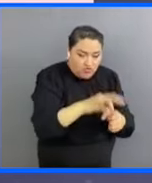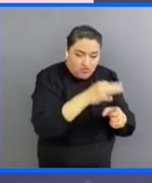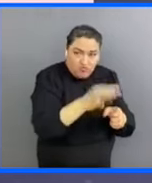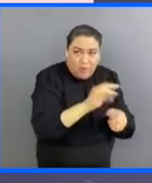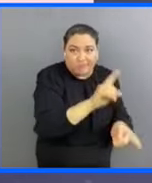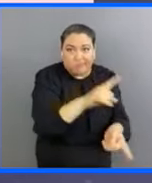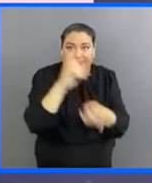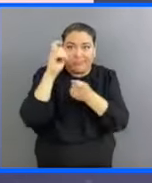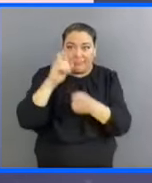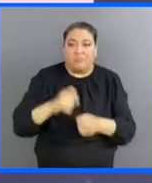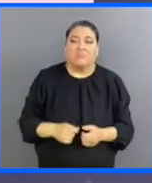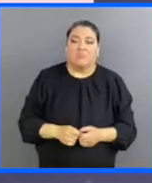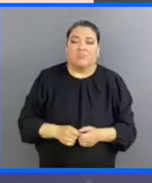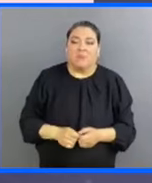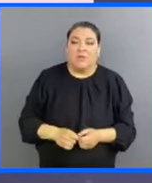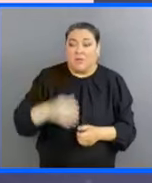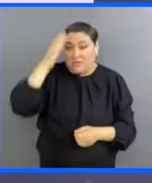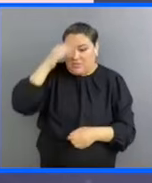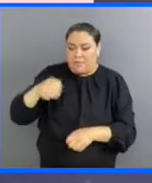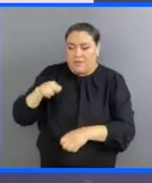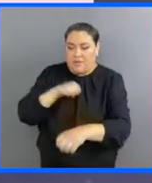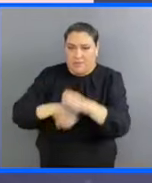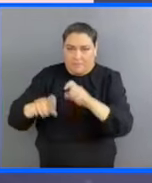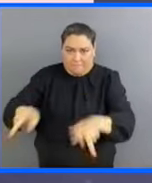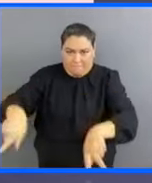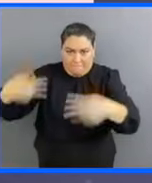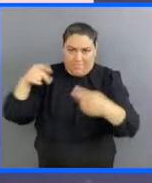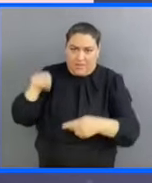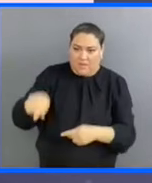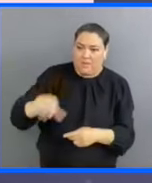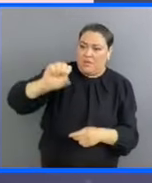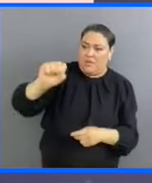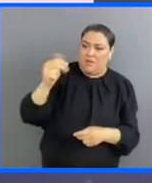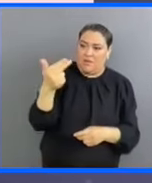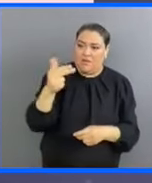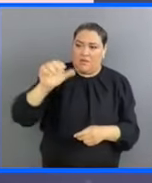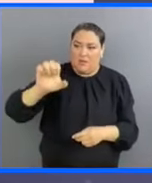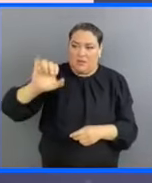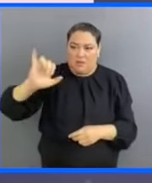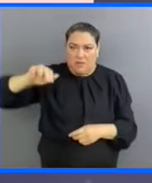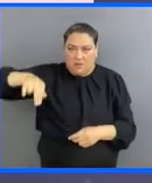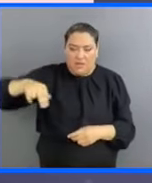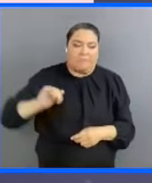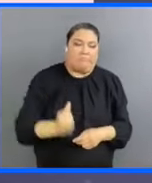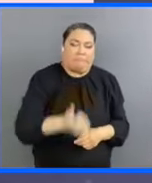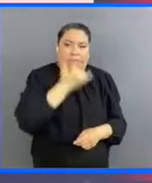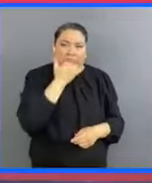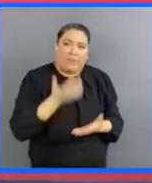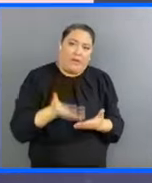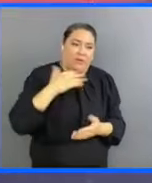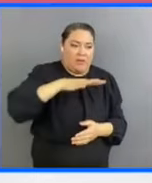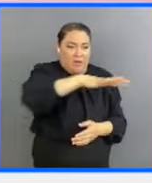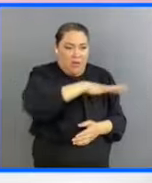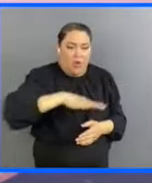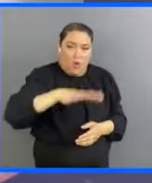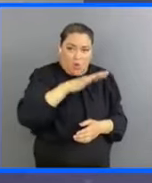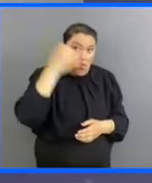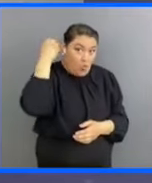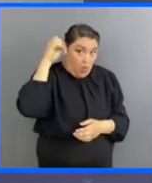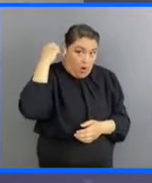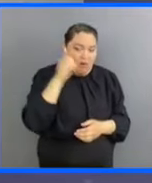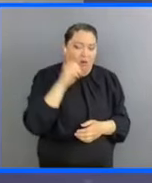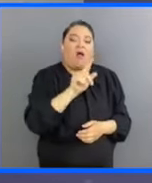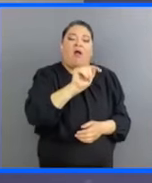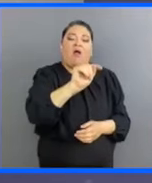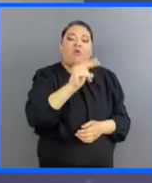La empresa minorista de moda de origen chino, Shein, ofreció disculpas por el plagio de los bordados de la región del Istmo de Tehuantepec en Oaxaca. Lo